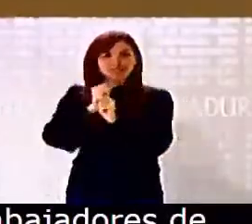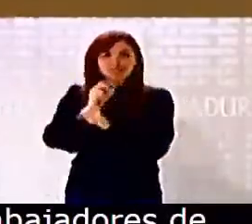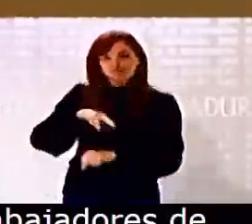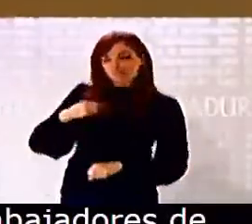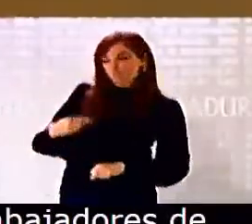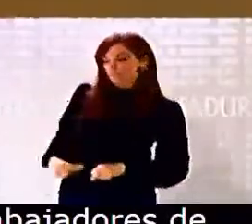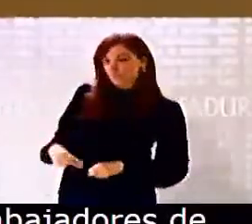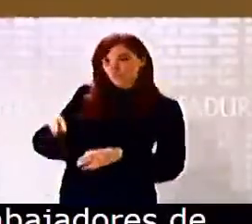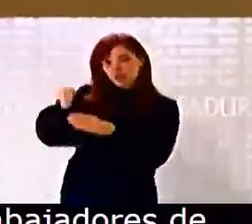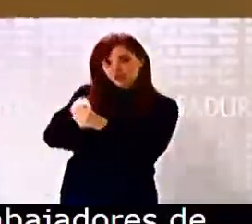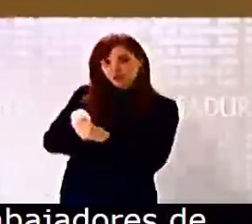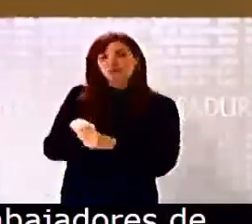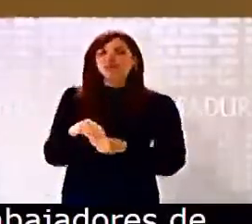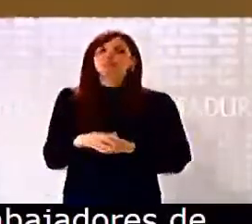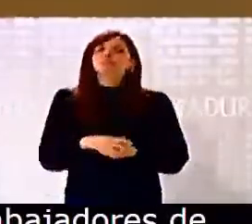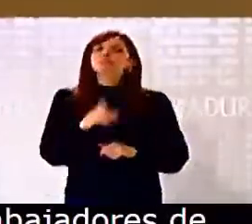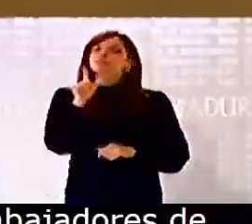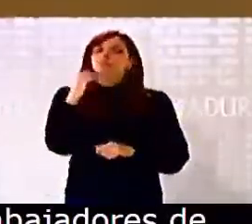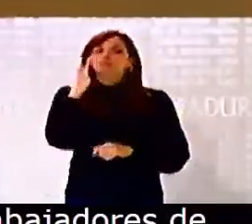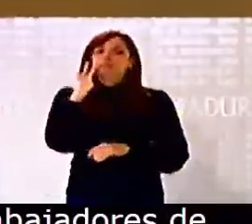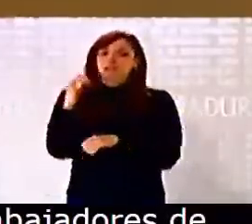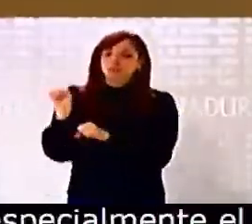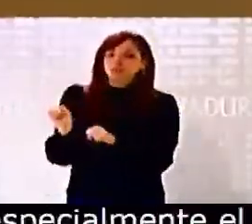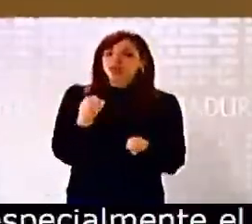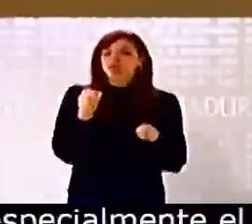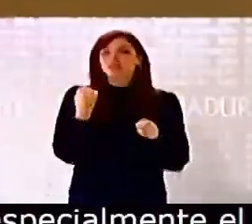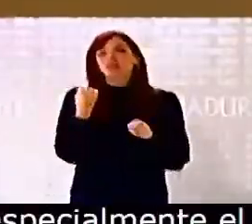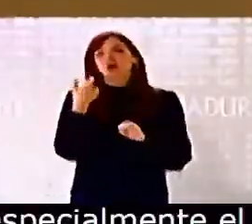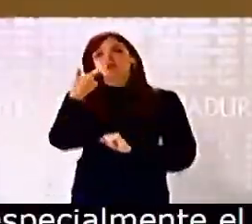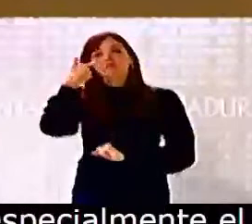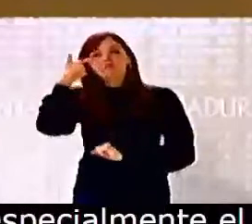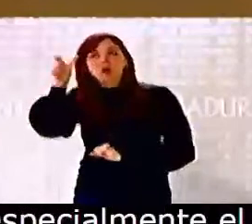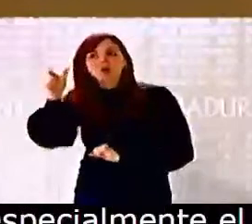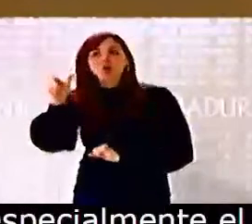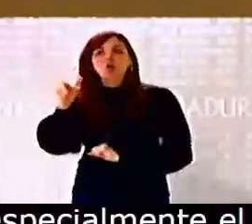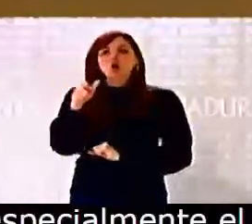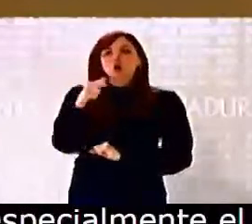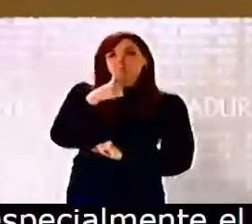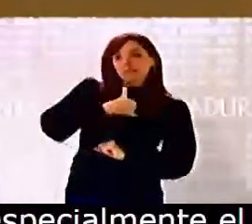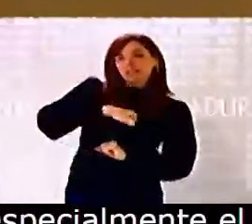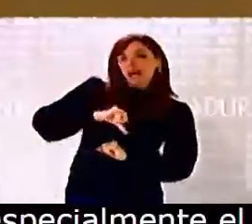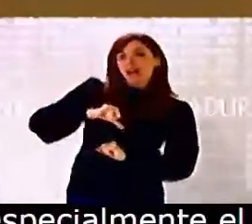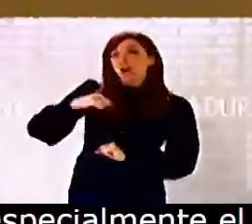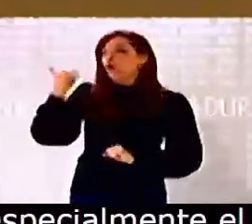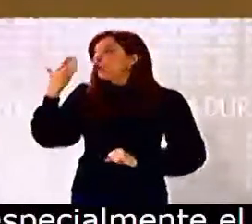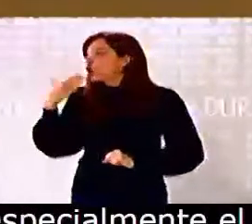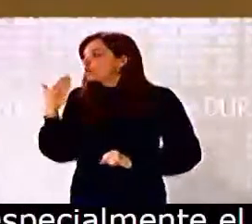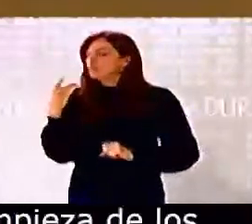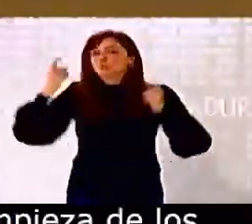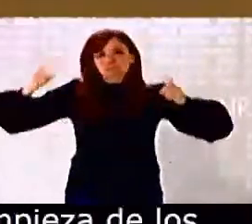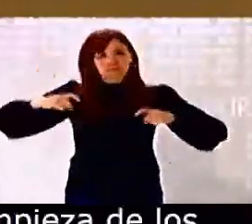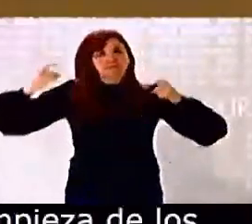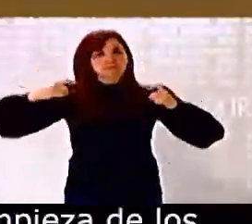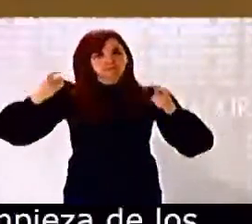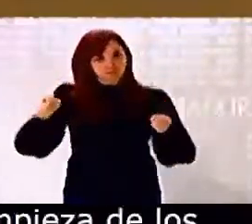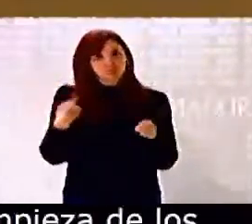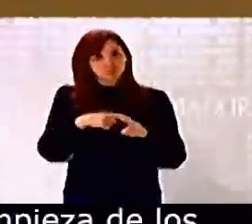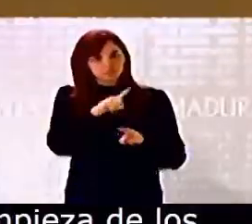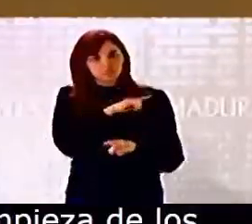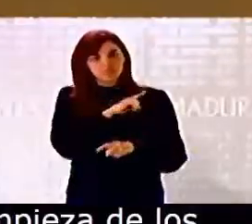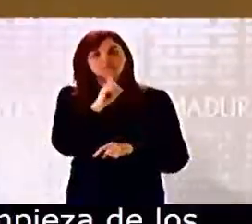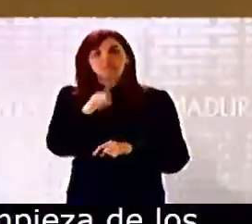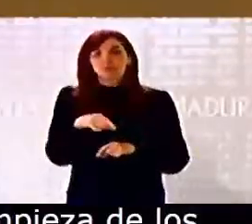otro mucho personal de limpieza, los servicios de limpieza de los pueblos, de los hospitales, de los colegios. Qué gran esfuerzo la